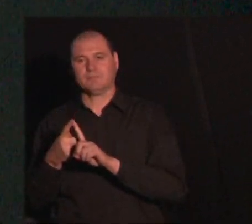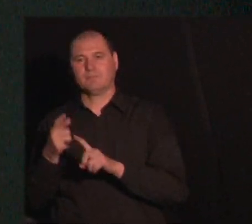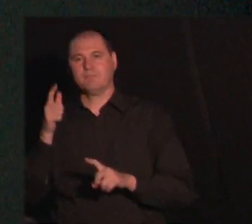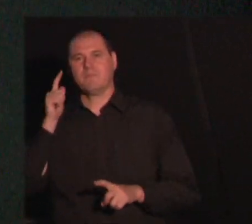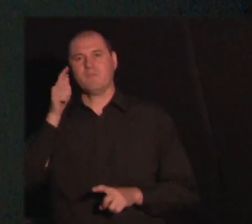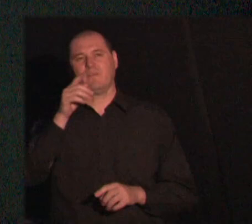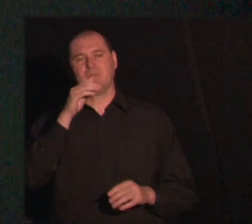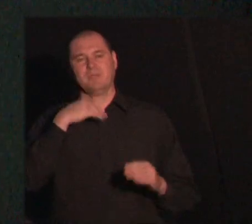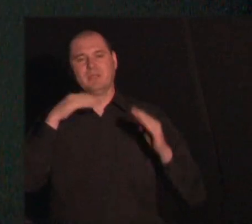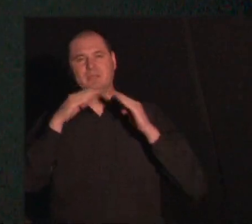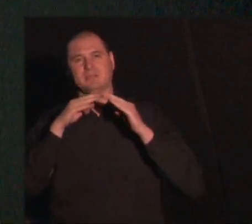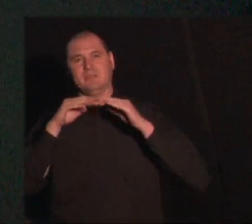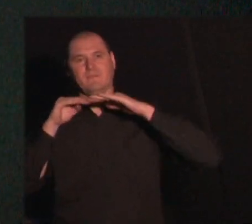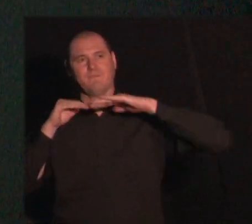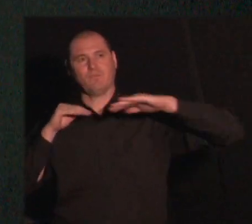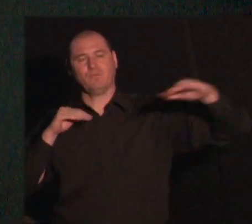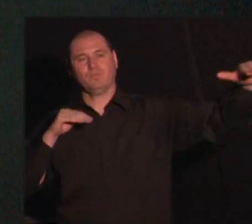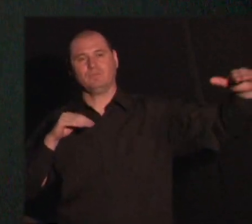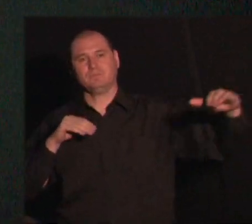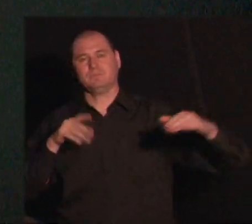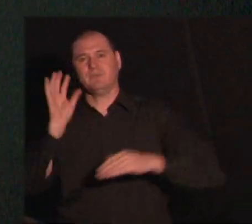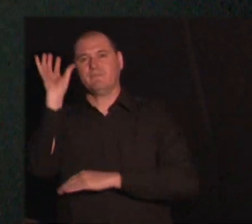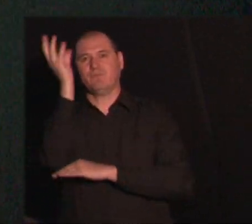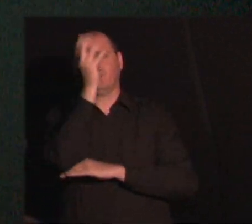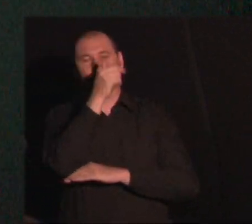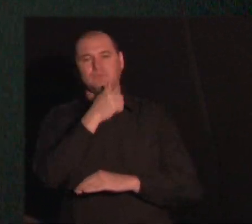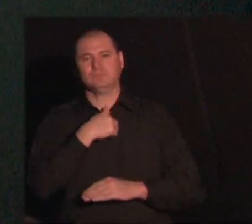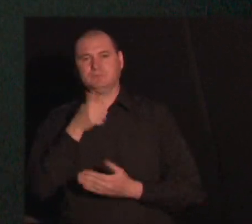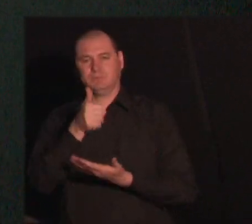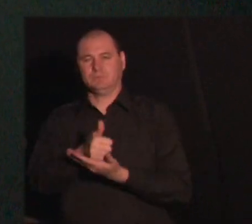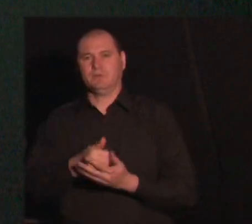en el fondo de la comunidad, en medio del bosque yo estoy.